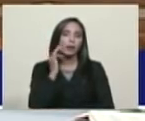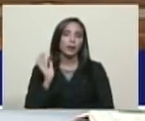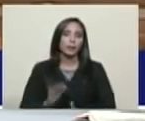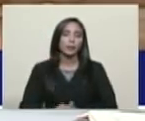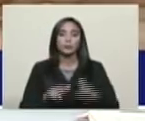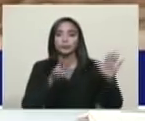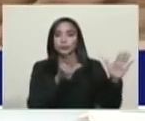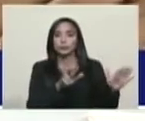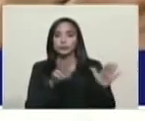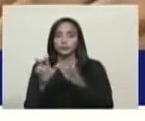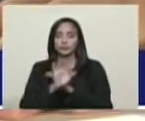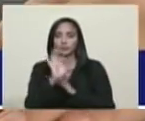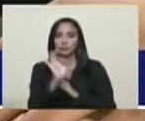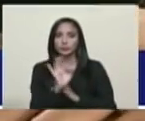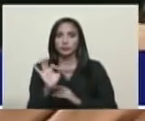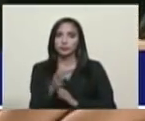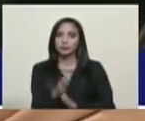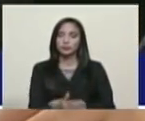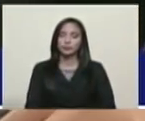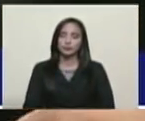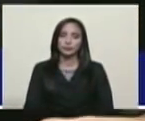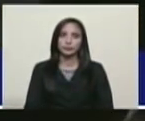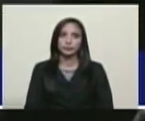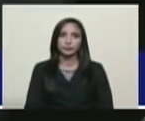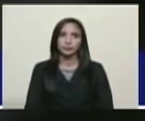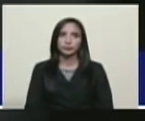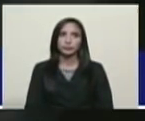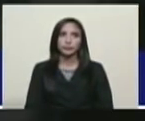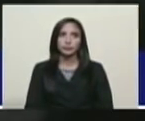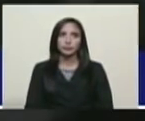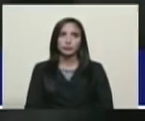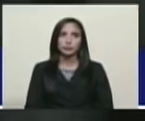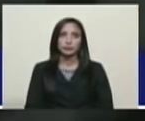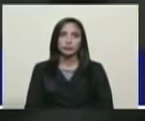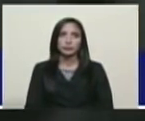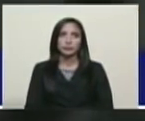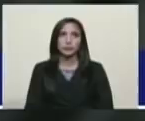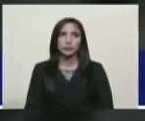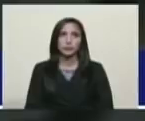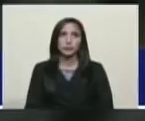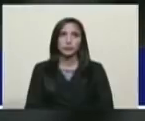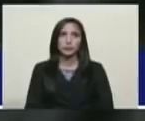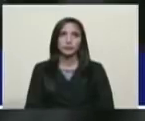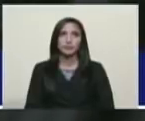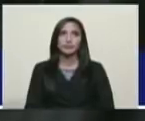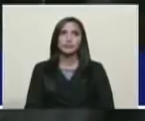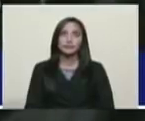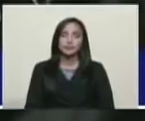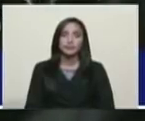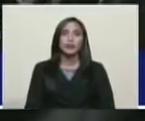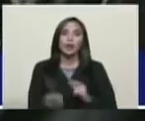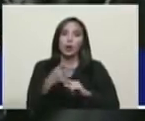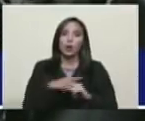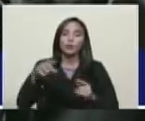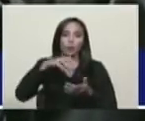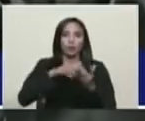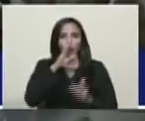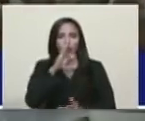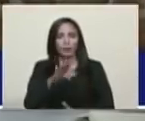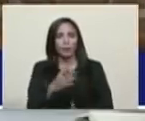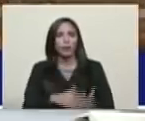el 88%. Coronel Carrizales, gracias. El estado Barinas todavía va